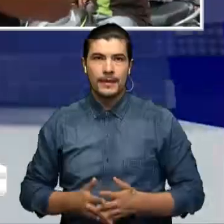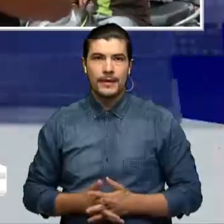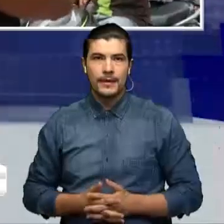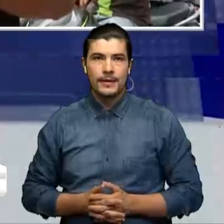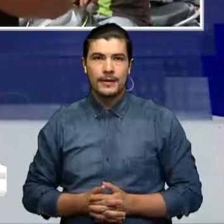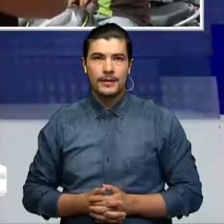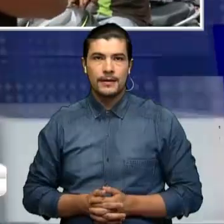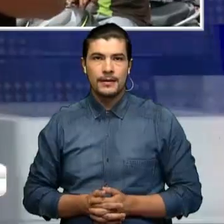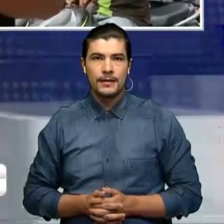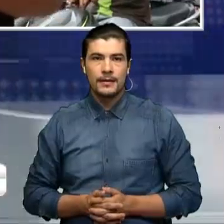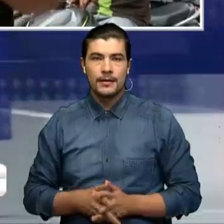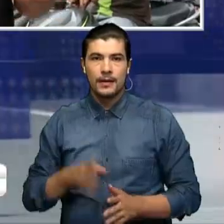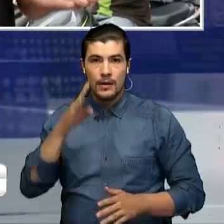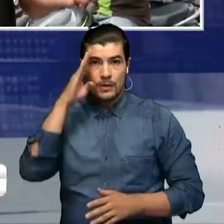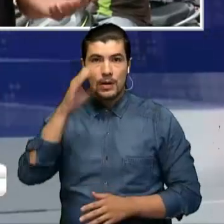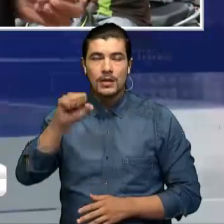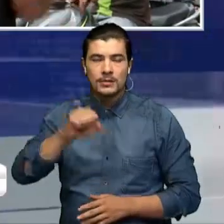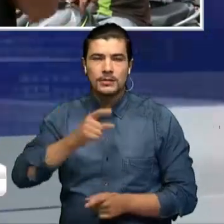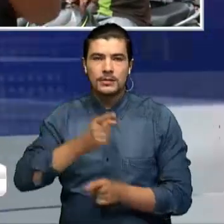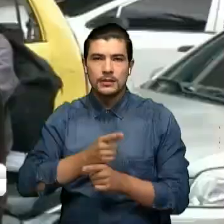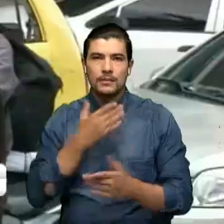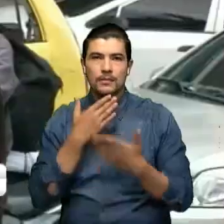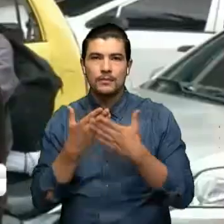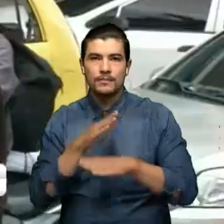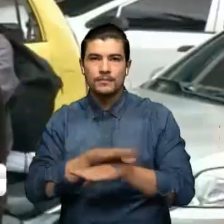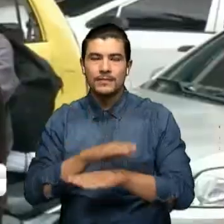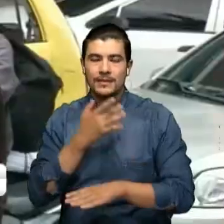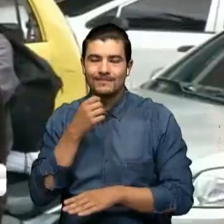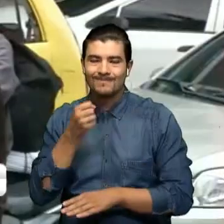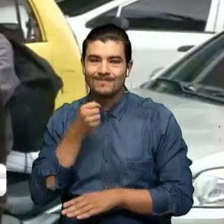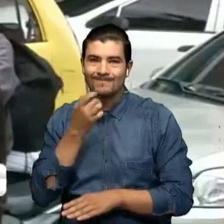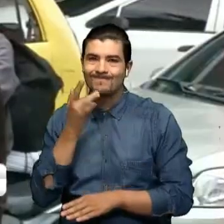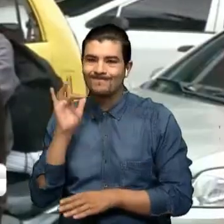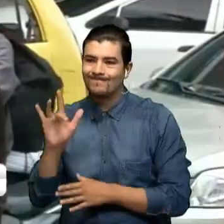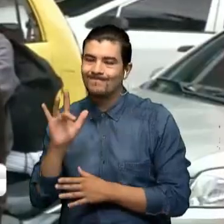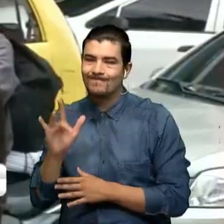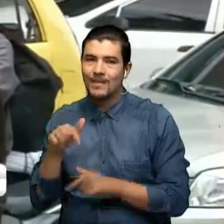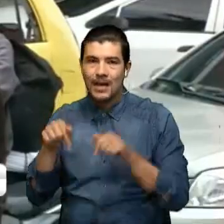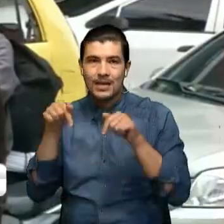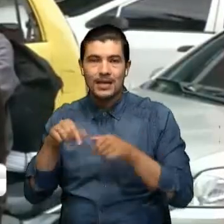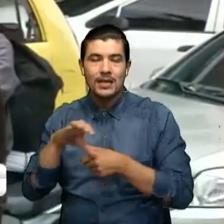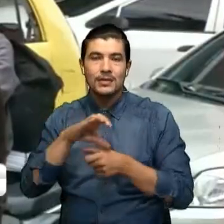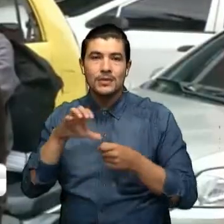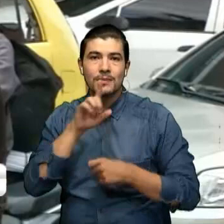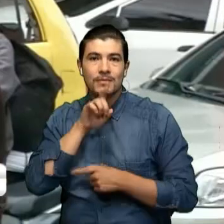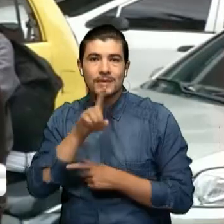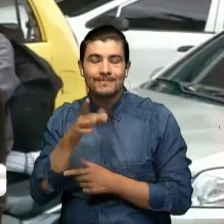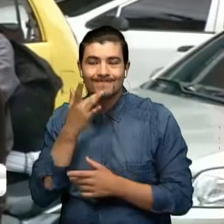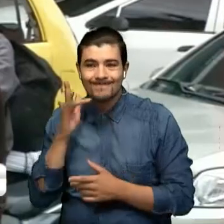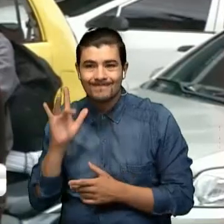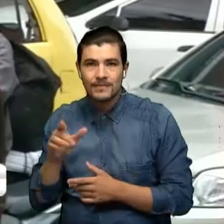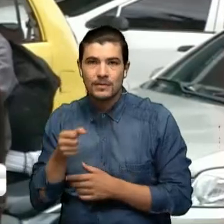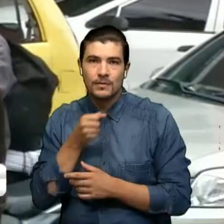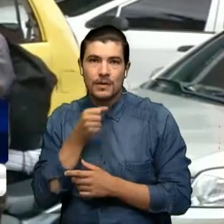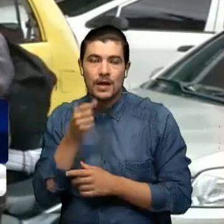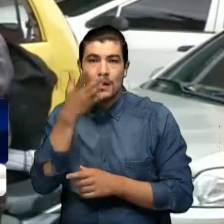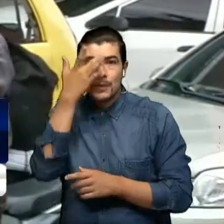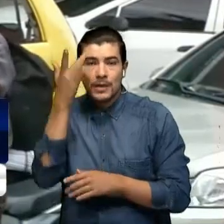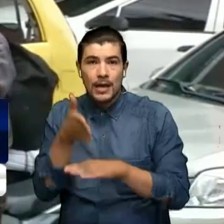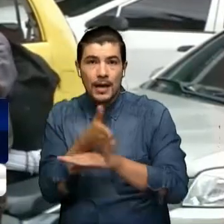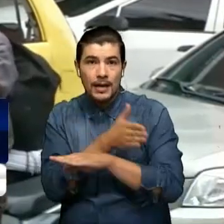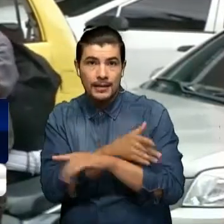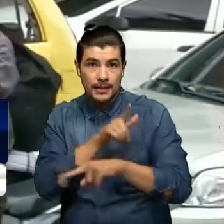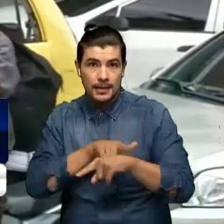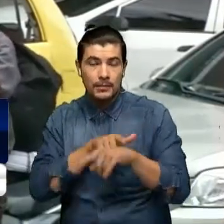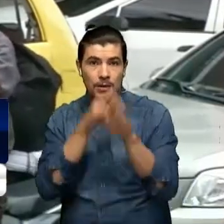así es muy buenas tardes pues efectivamente es lamentable este tipo de noticias aquí en la ciudad de bucaramanga y es que precisamente en horas de la madrugada